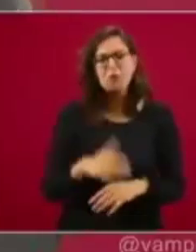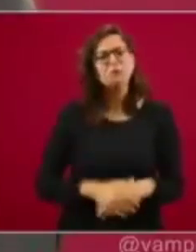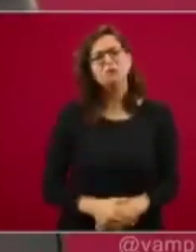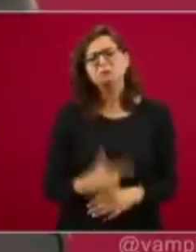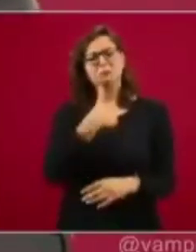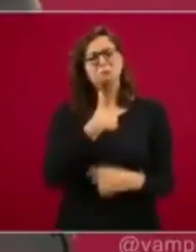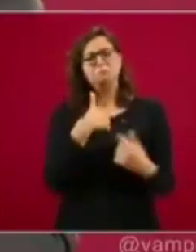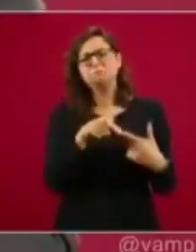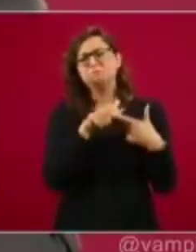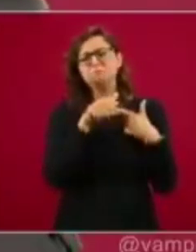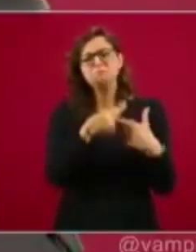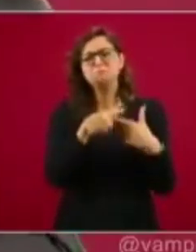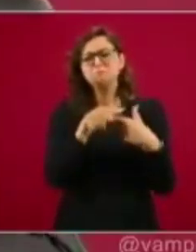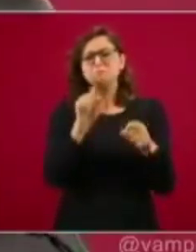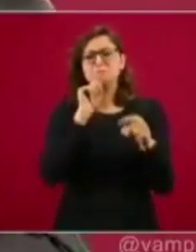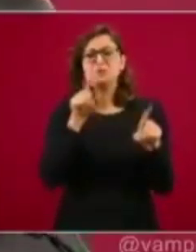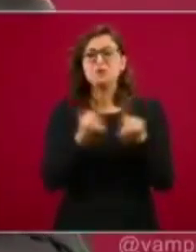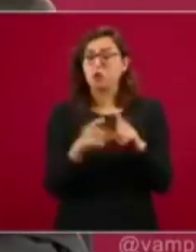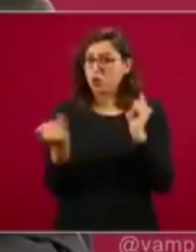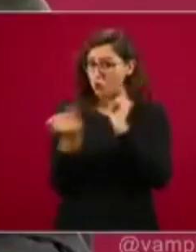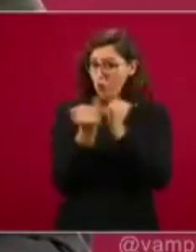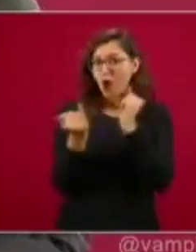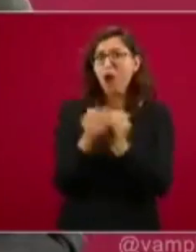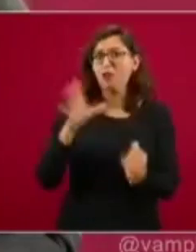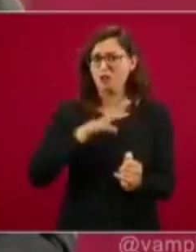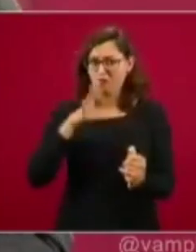Hay una encuesta internacional